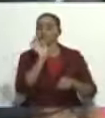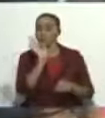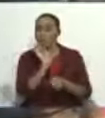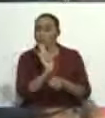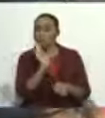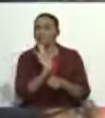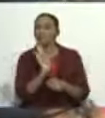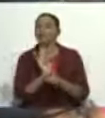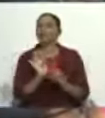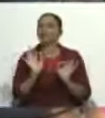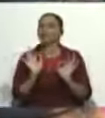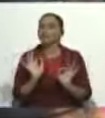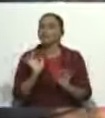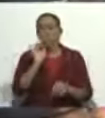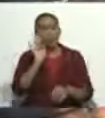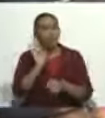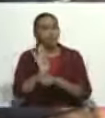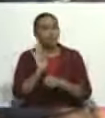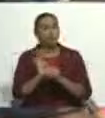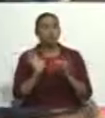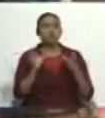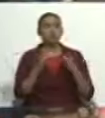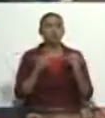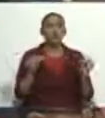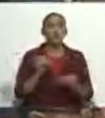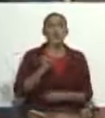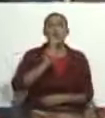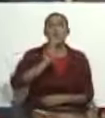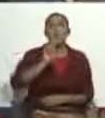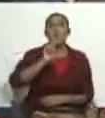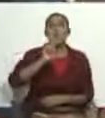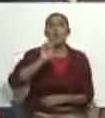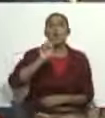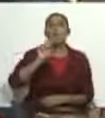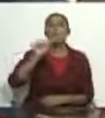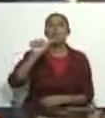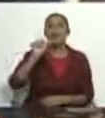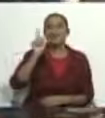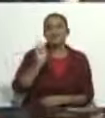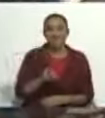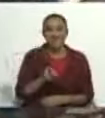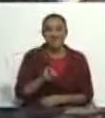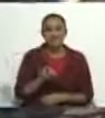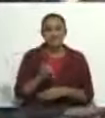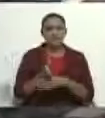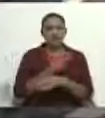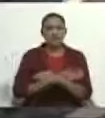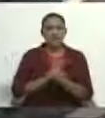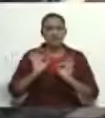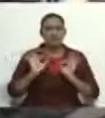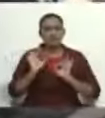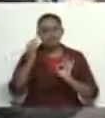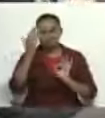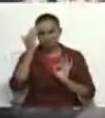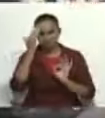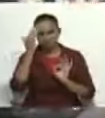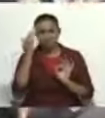Nos van a encontrar. Las UPAs deben estar organizadas, todas las UPAs. Cada comunidad debe tener una